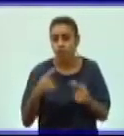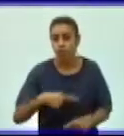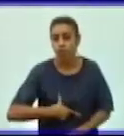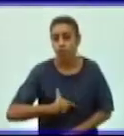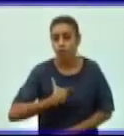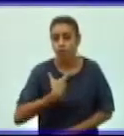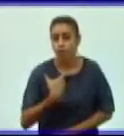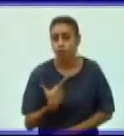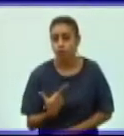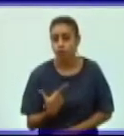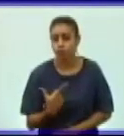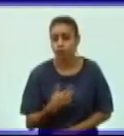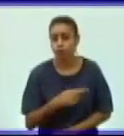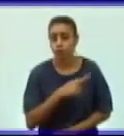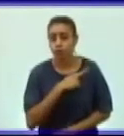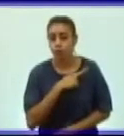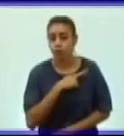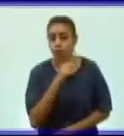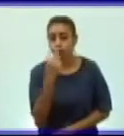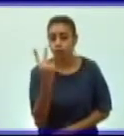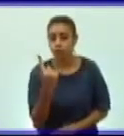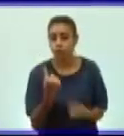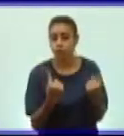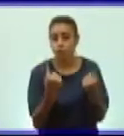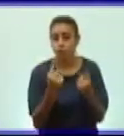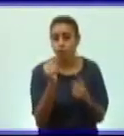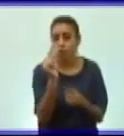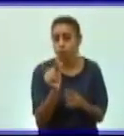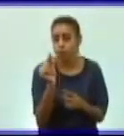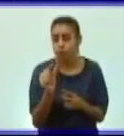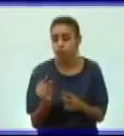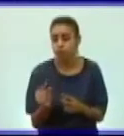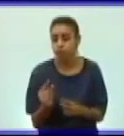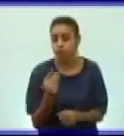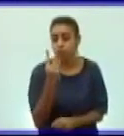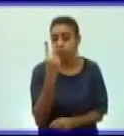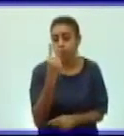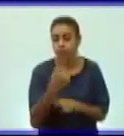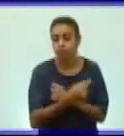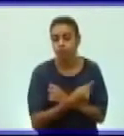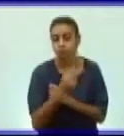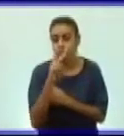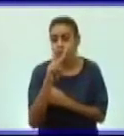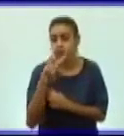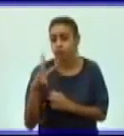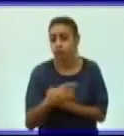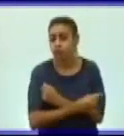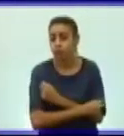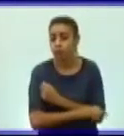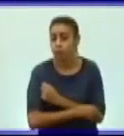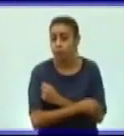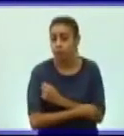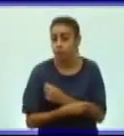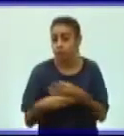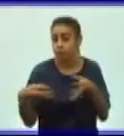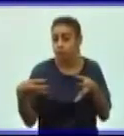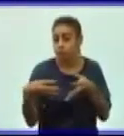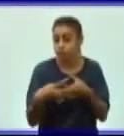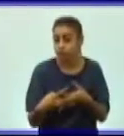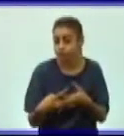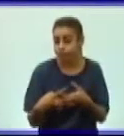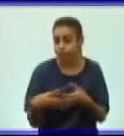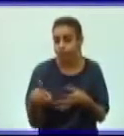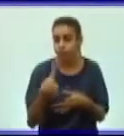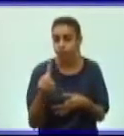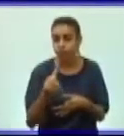nacionalidades y de respeto mutuo. Recuerden que estamos hablando de unas 23 naciones que integraban y que formaban la Unión de Repúblicas Socialistas.